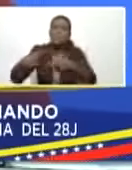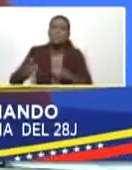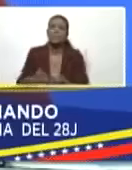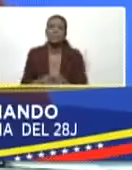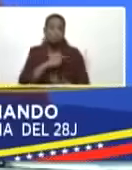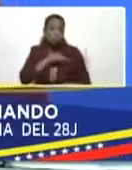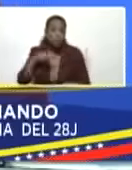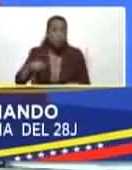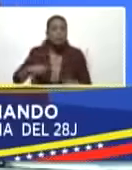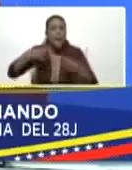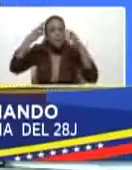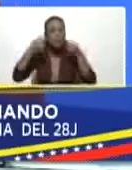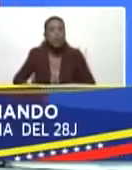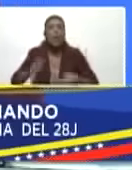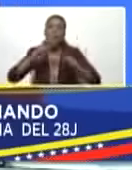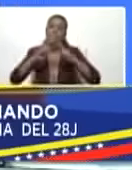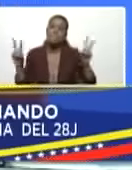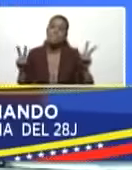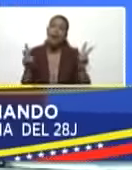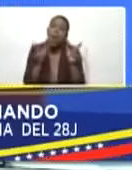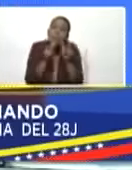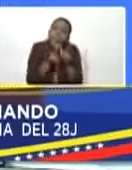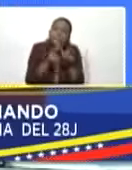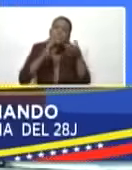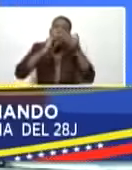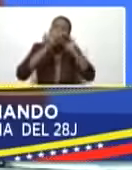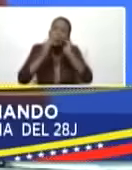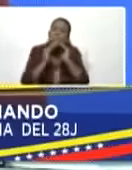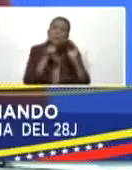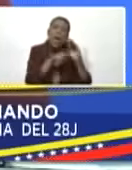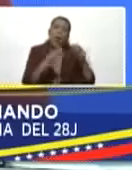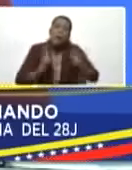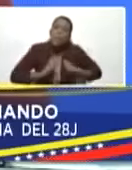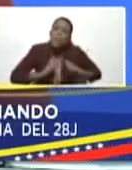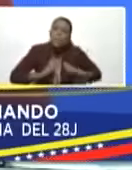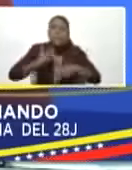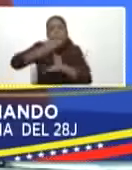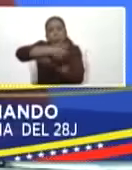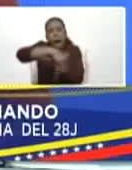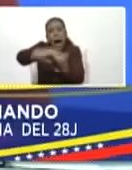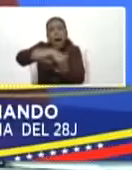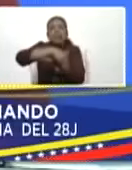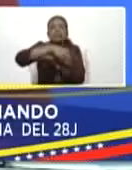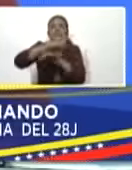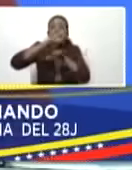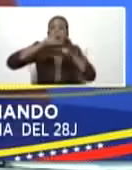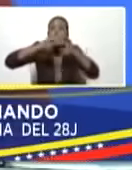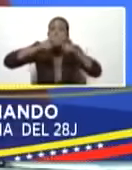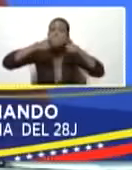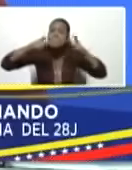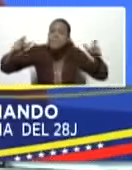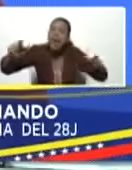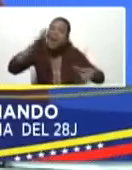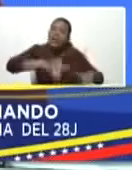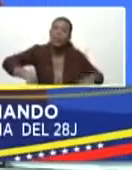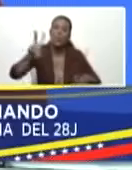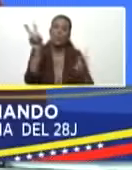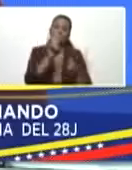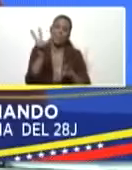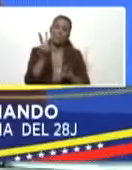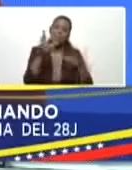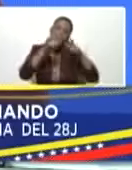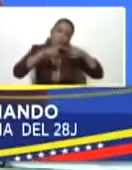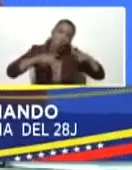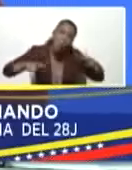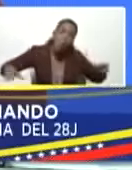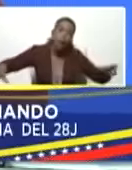Cuando nosotros aseguremos la paz en lo pequeñito, en la comunidad, en la calle, estaremos nosotros asegurando la paz en todo